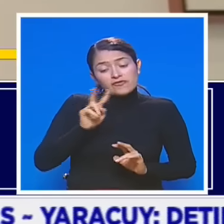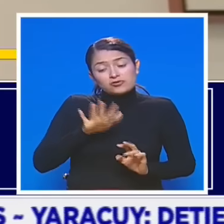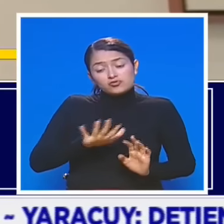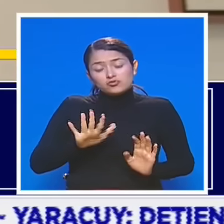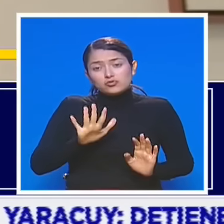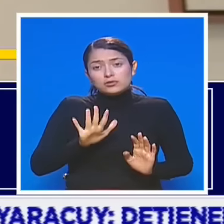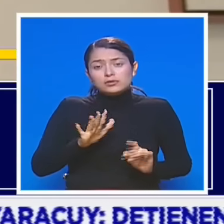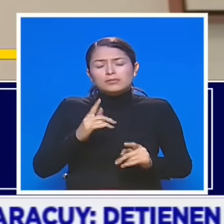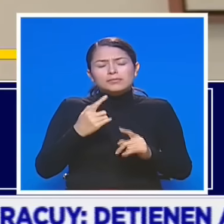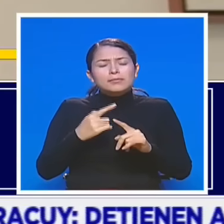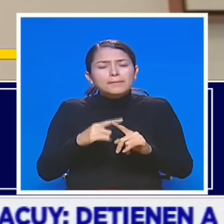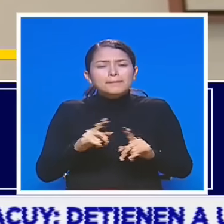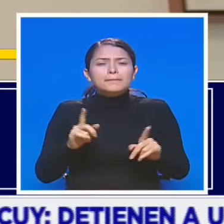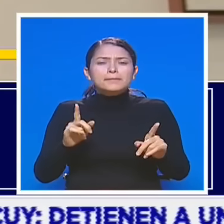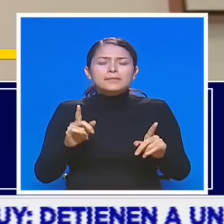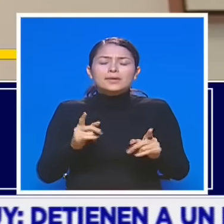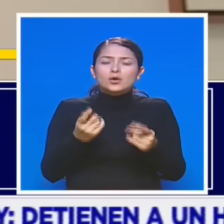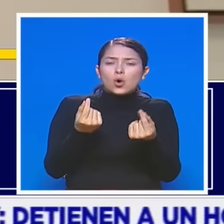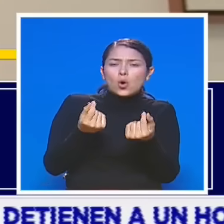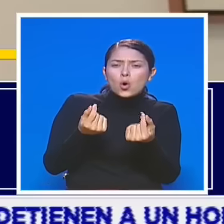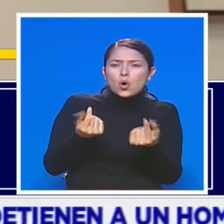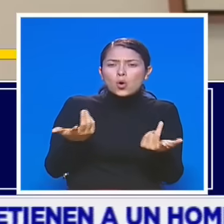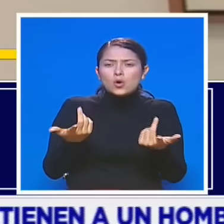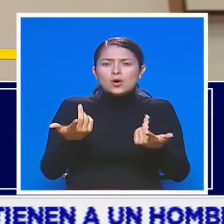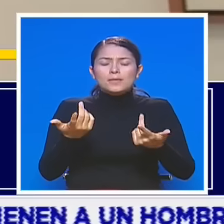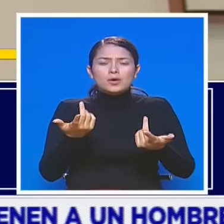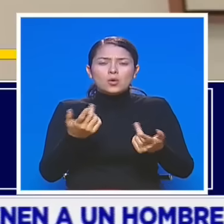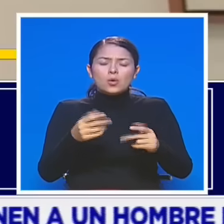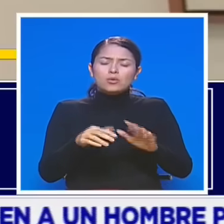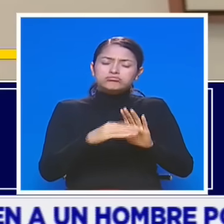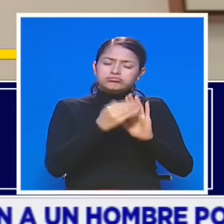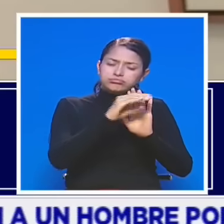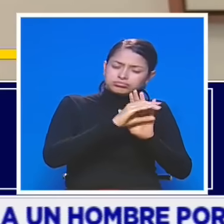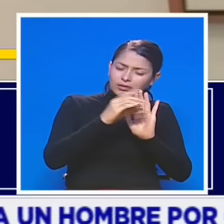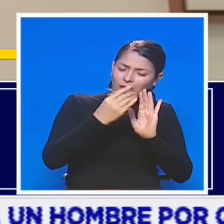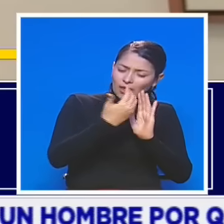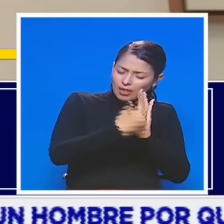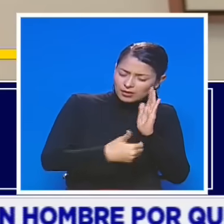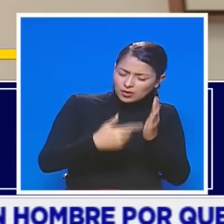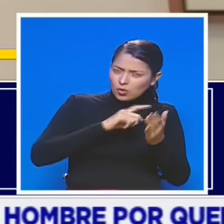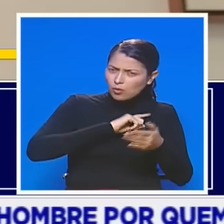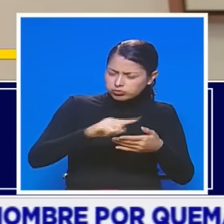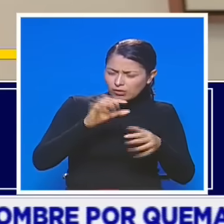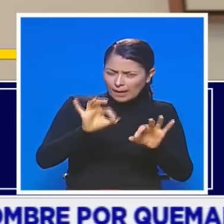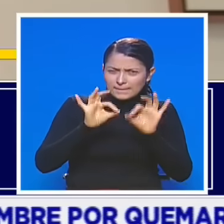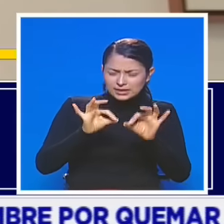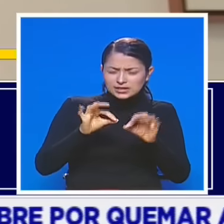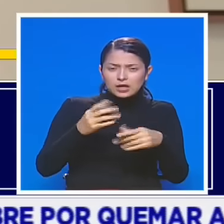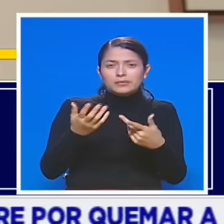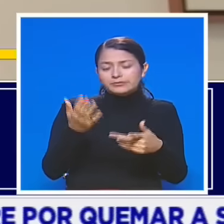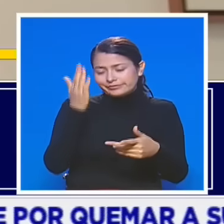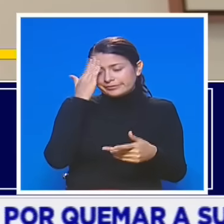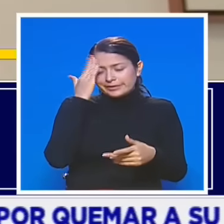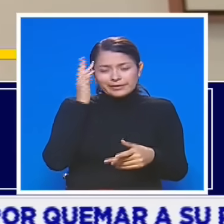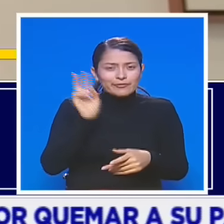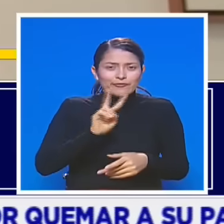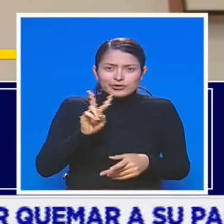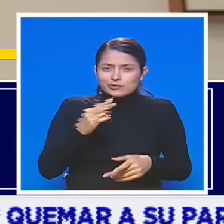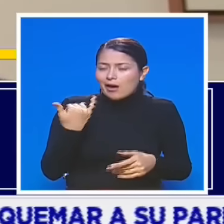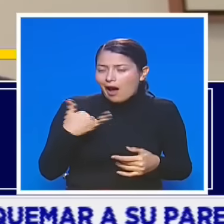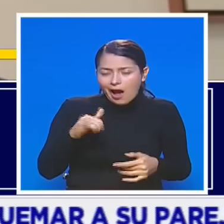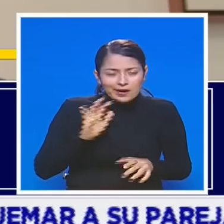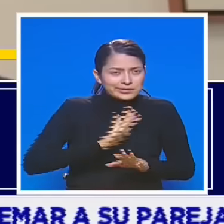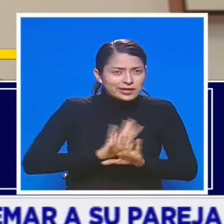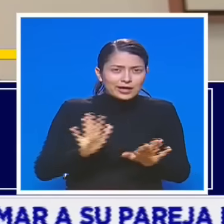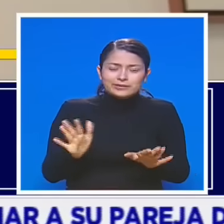Ahora, desde el punto de vista económico, ese decreto tiene un impacto especial. Bueno, primero, ya Venezuela tiene una emergencia